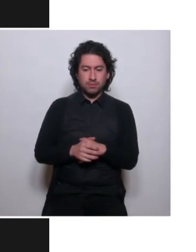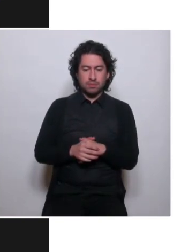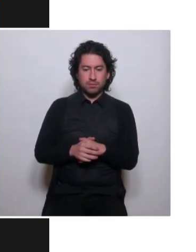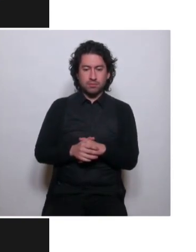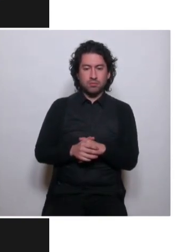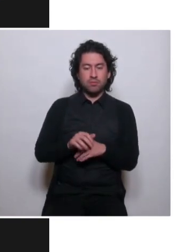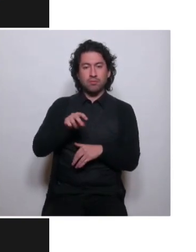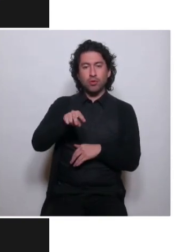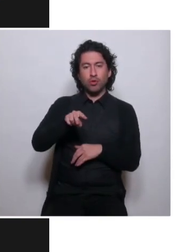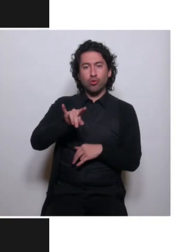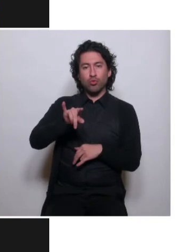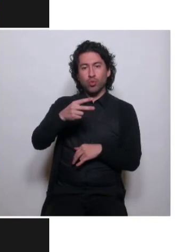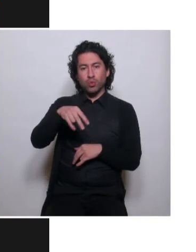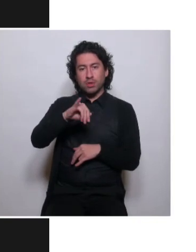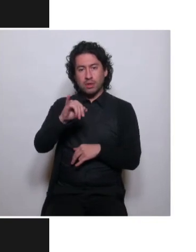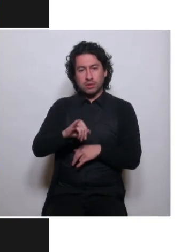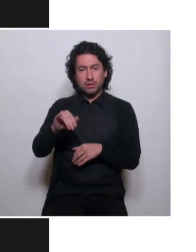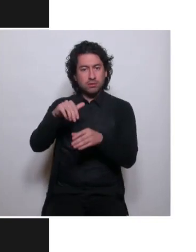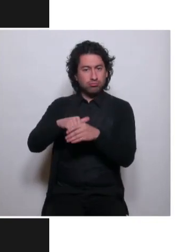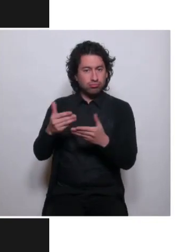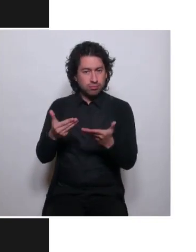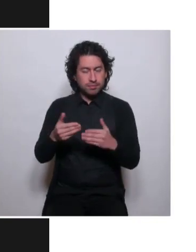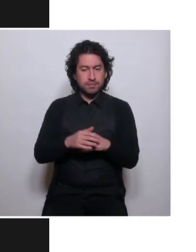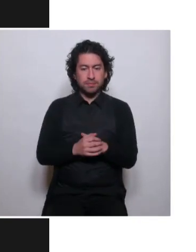Nicolás Núñez, ¿cómo vota?